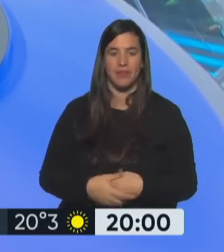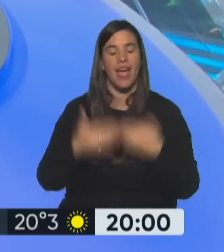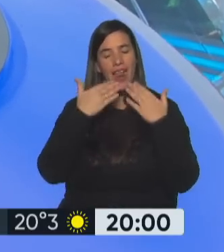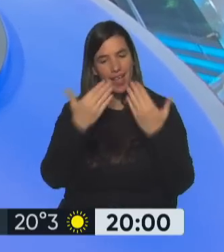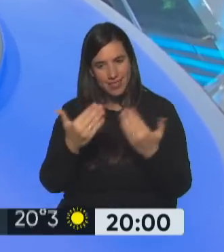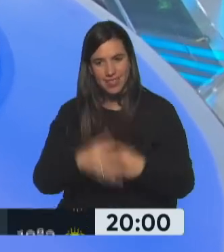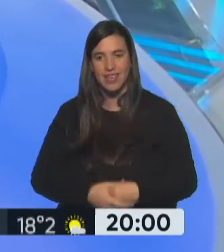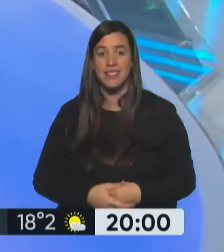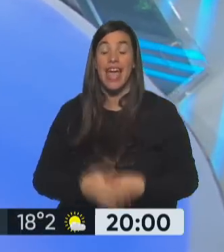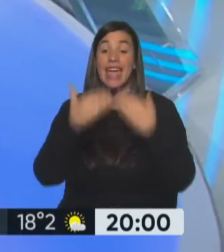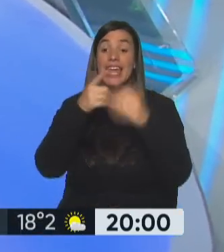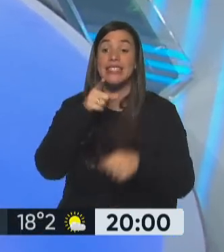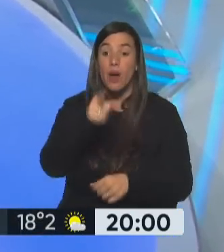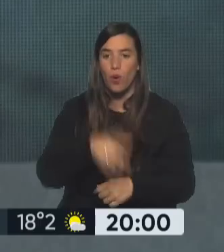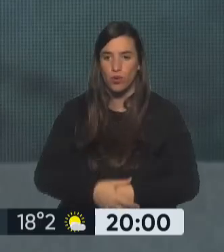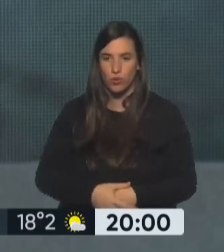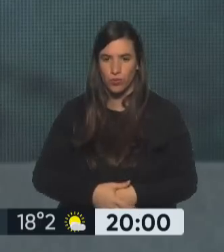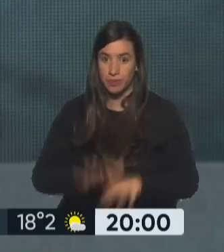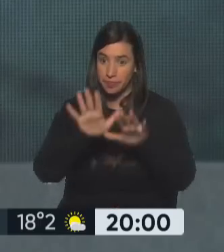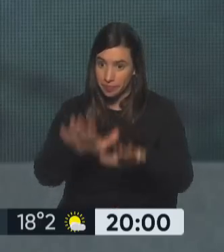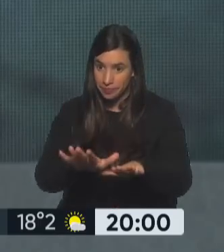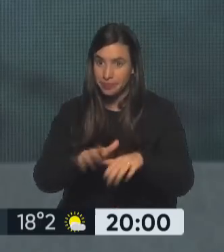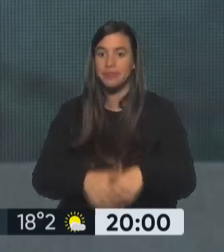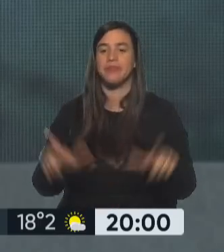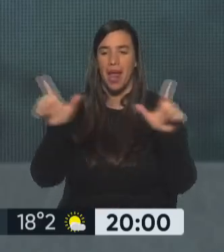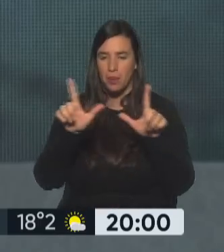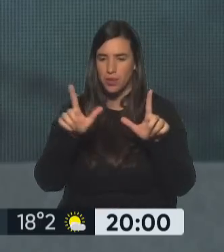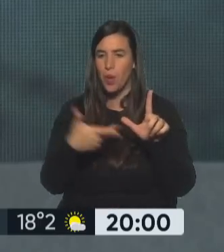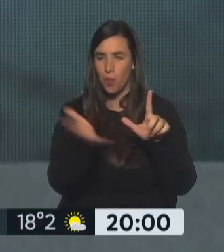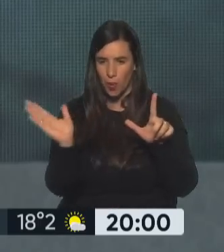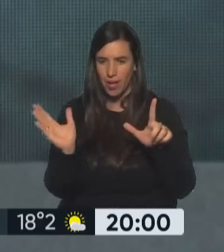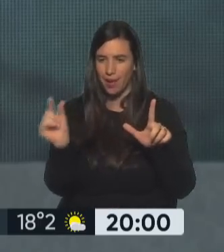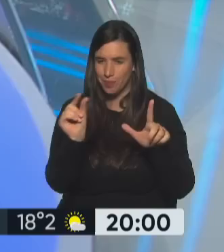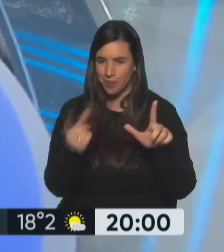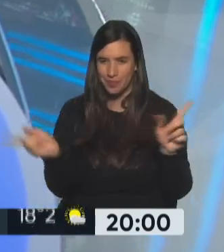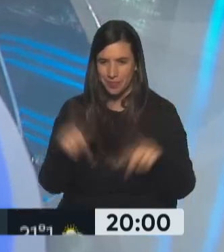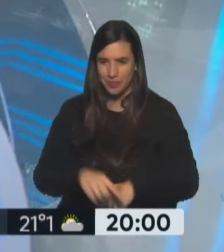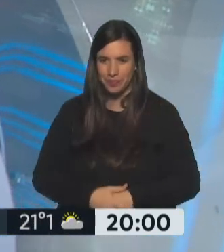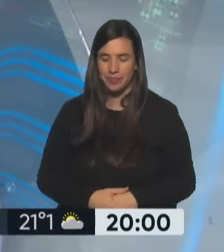Gracias. Y gracias a vos. No te vayas. Estás en la televisión pública. Ahí venimos.